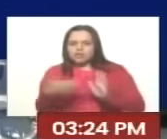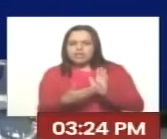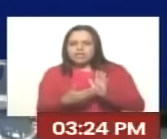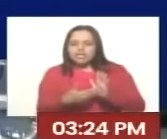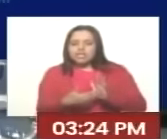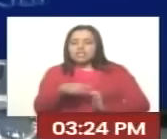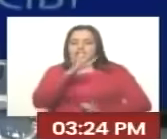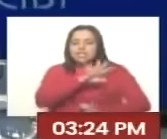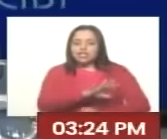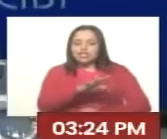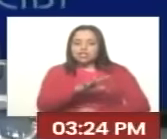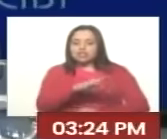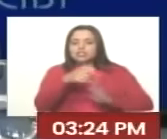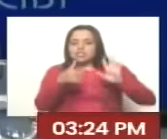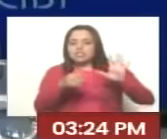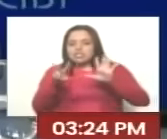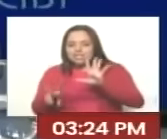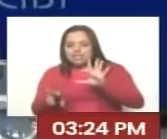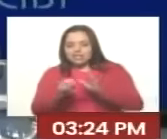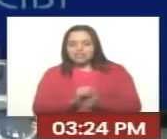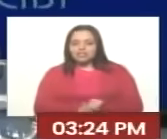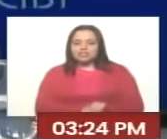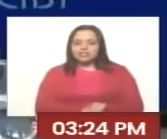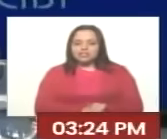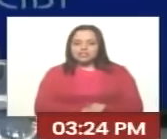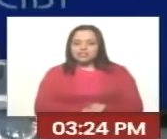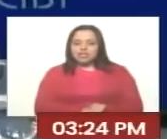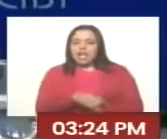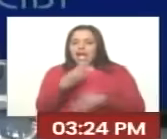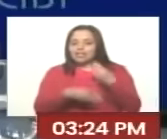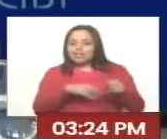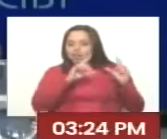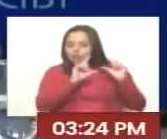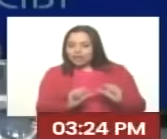12.557 casos, teniendo una disminución de un